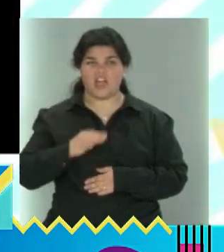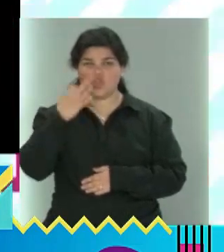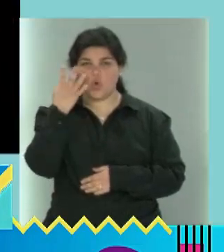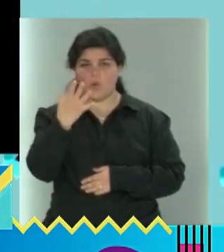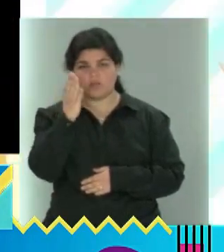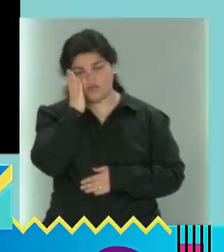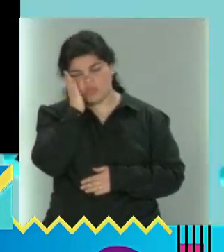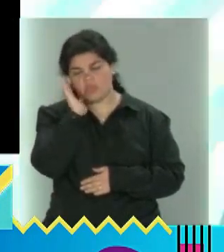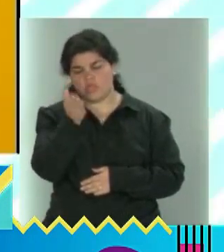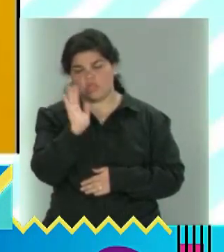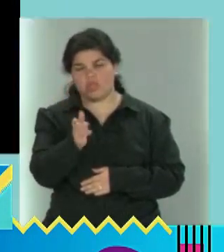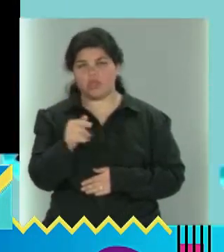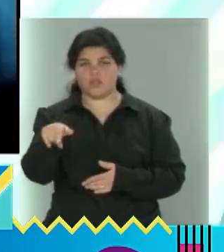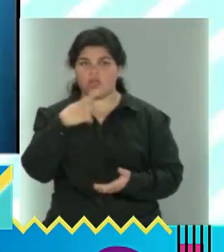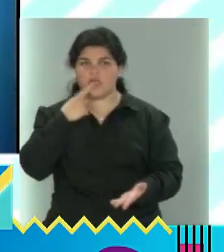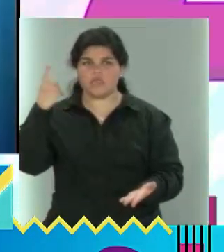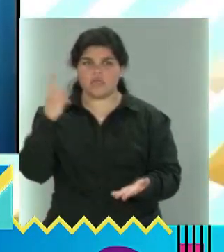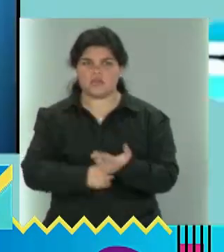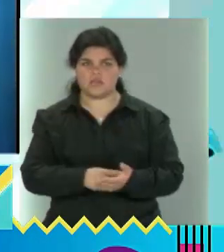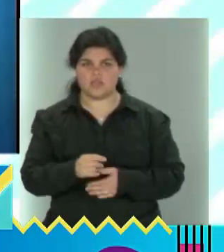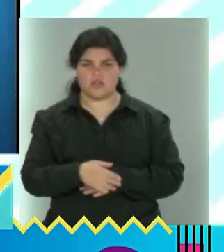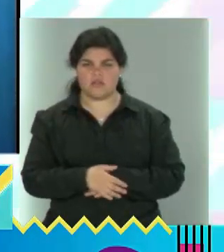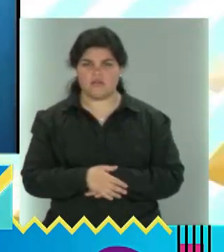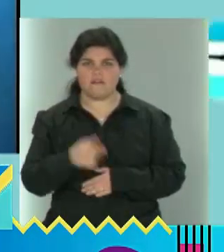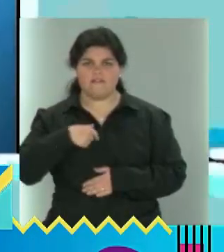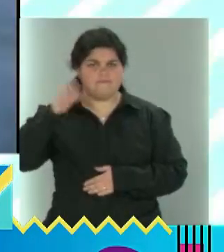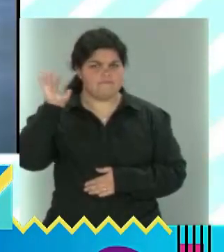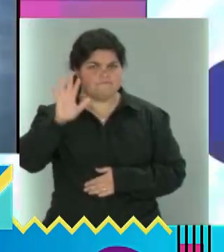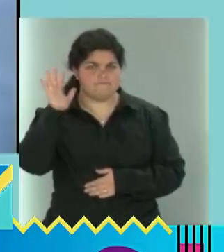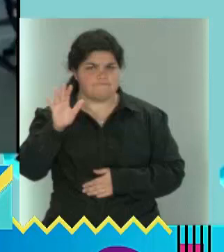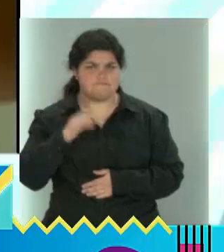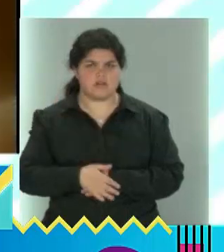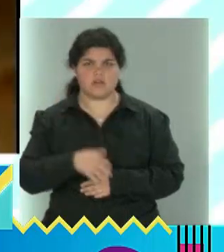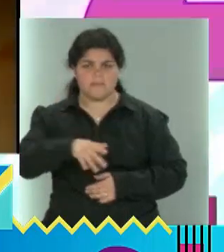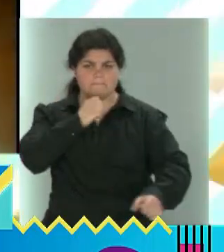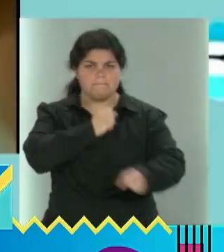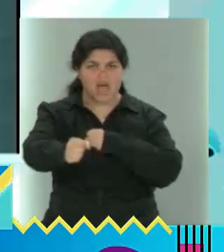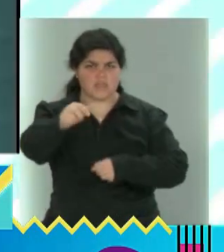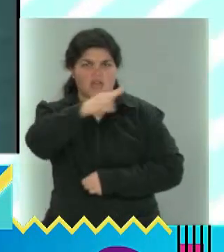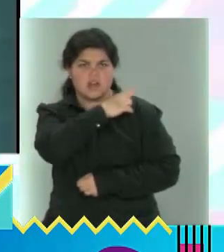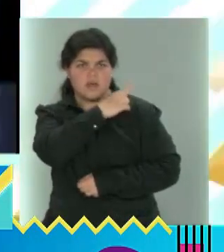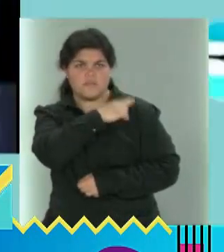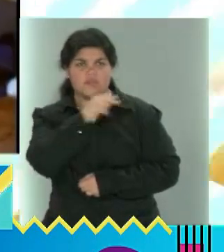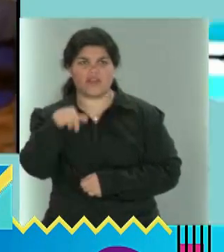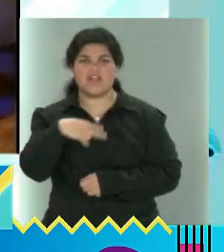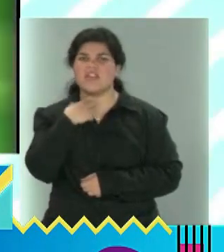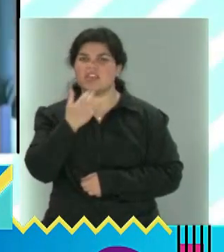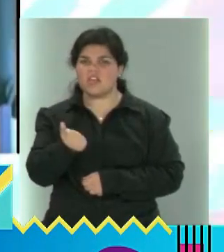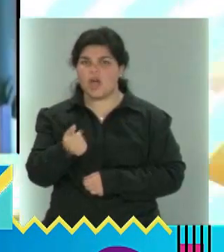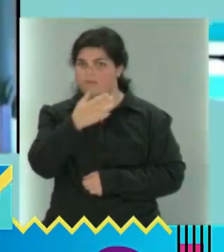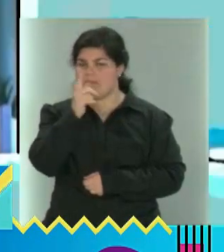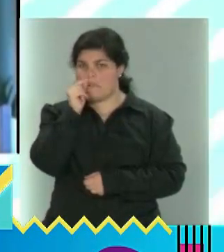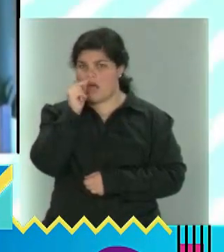se despierta y decide tomar venganza y matar a Bill, el jefe y padre de su hija. En Kill